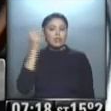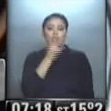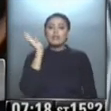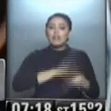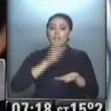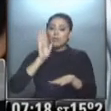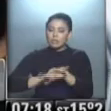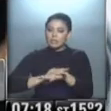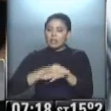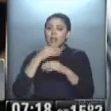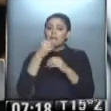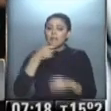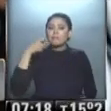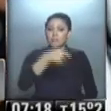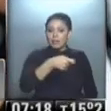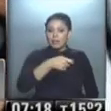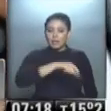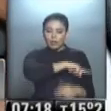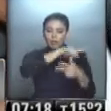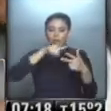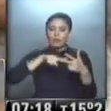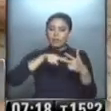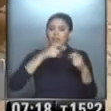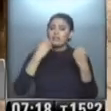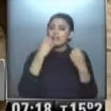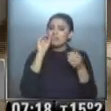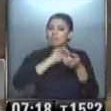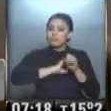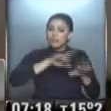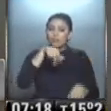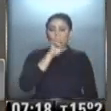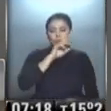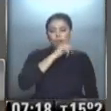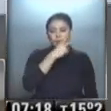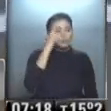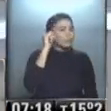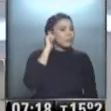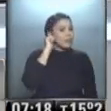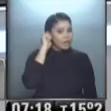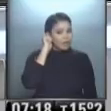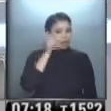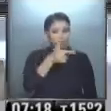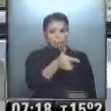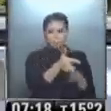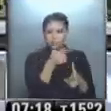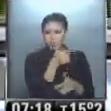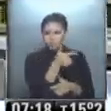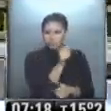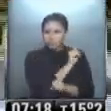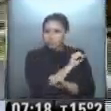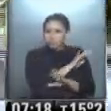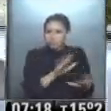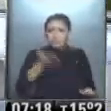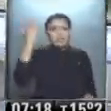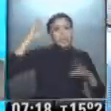homicidio triplemente calificado contra roxana galliano la joven de 29 años que fuera baleada a sangre fría la